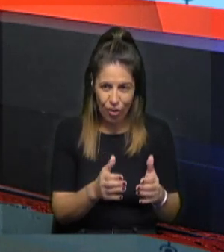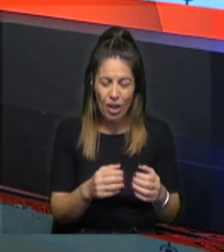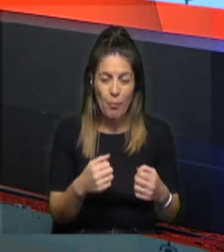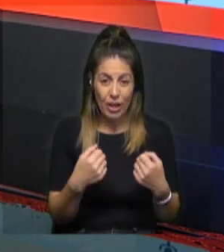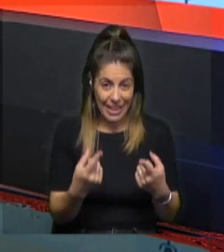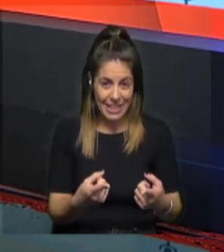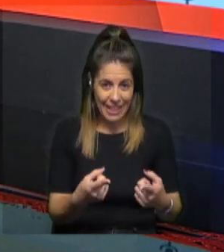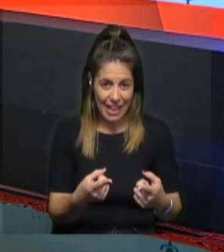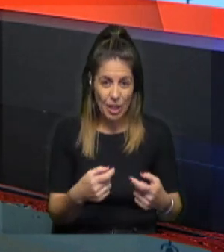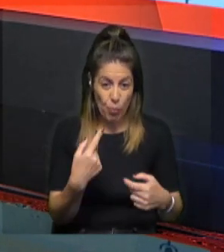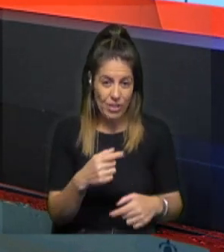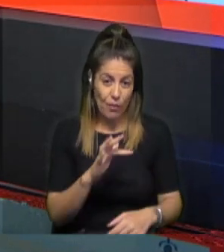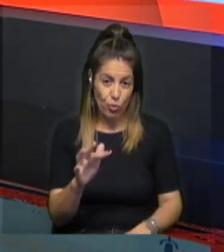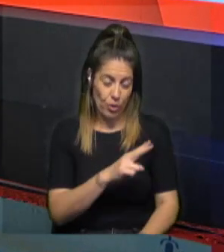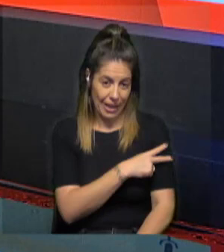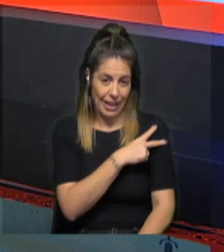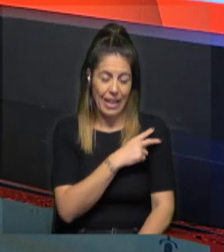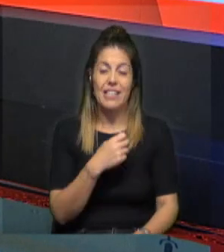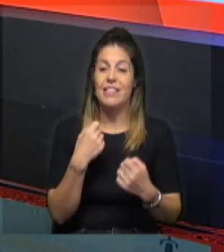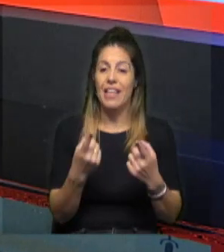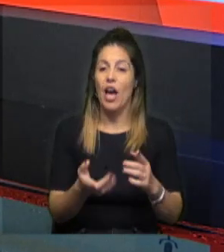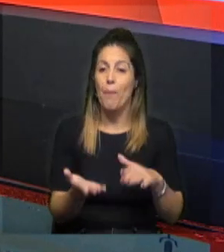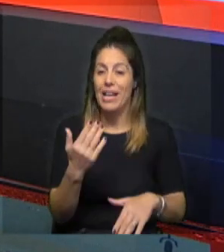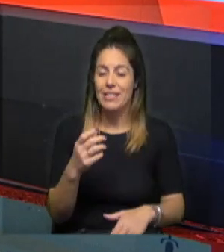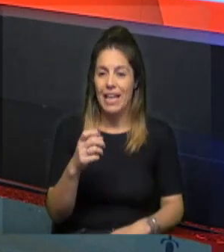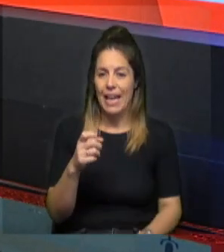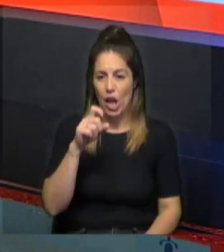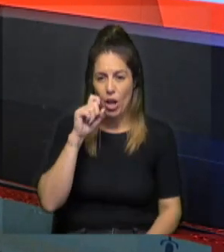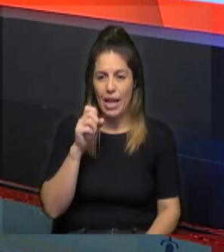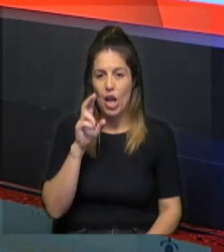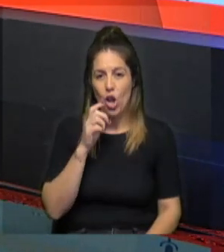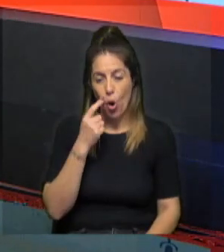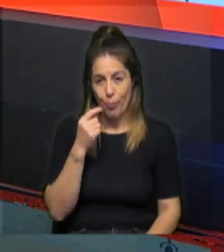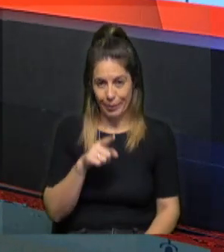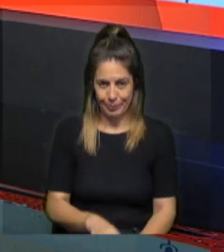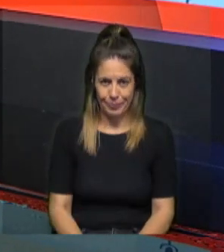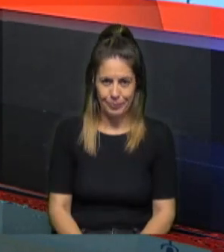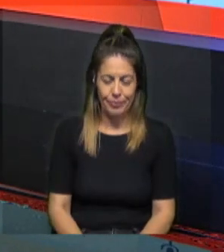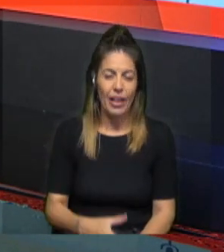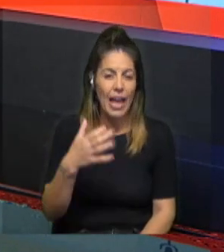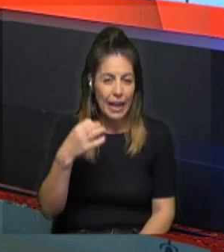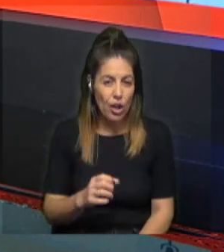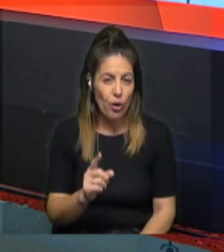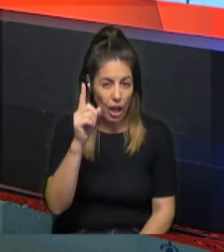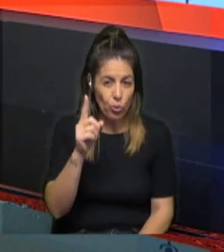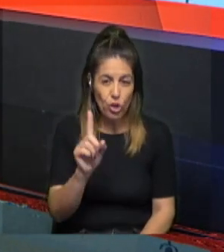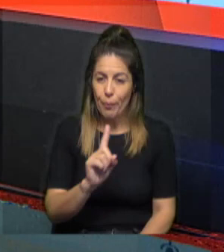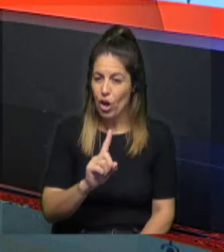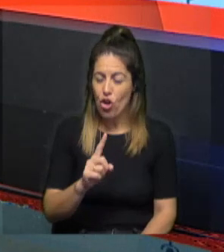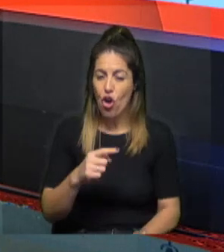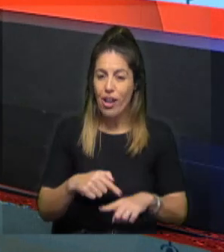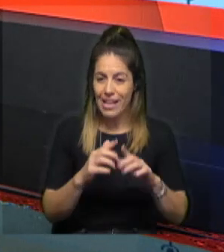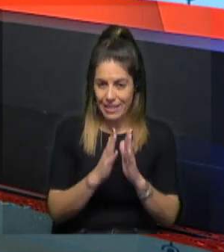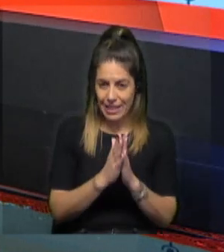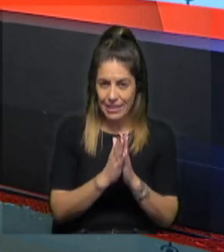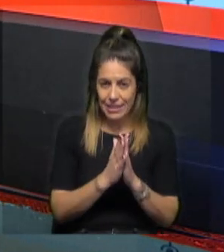más en machos, además. Mirá vos. Buenos días, hermoso programa. Creo que hay un dios, pero no en las iglesias. Beso grande, que el dios